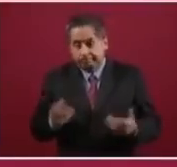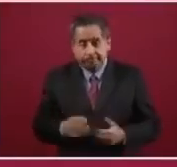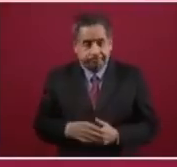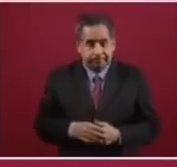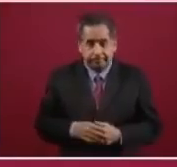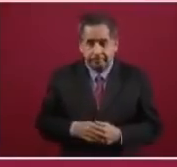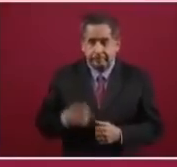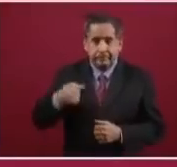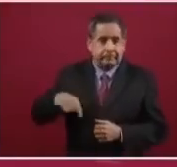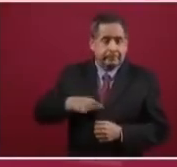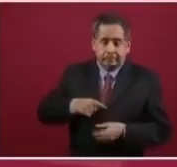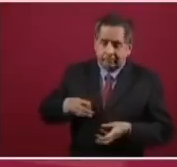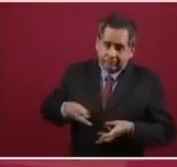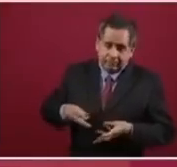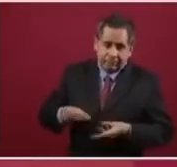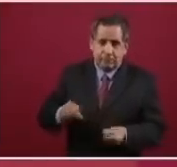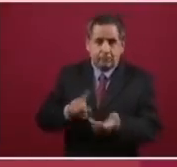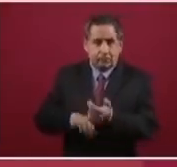gastos